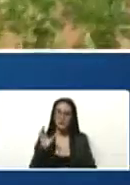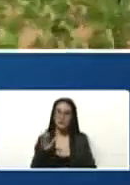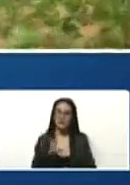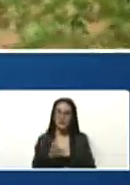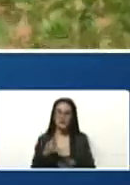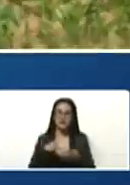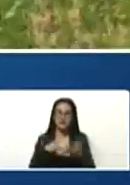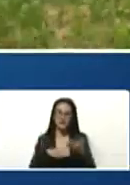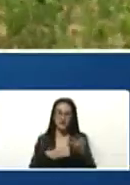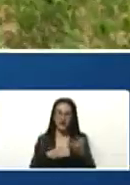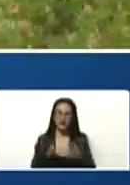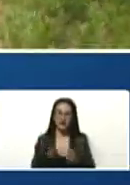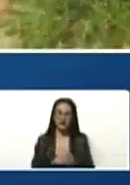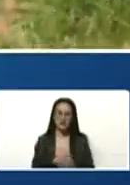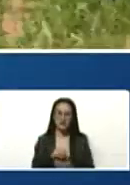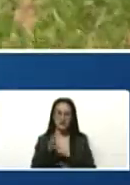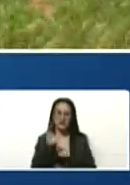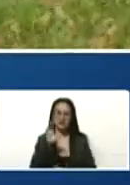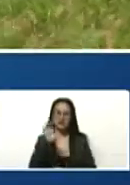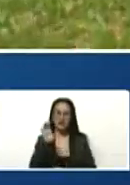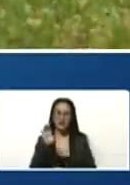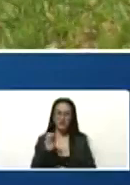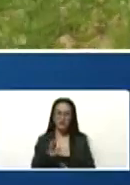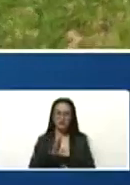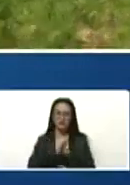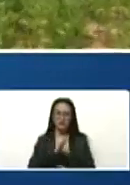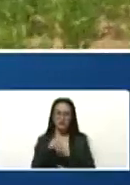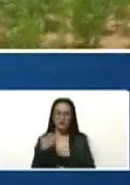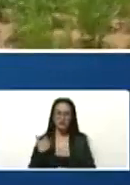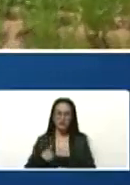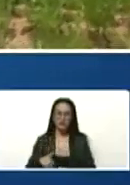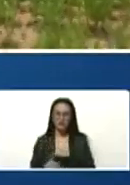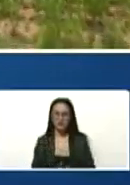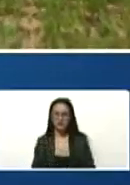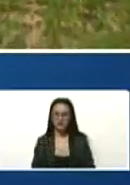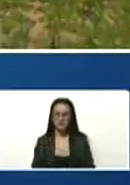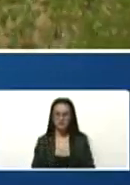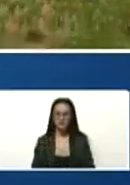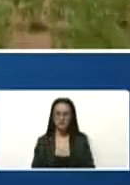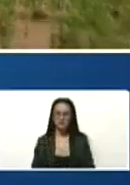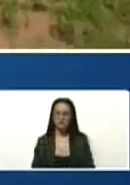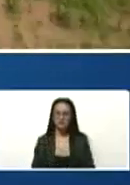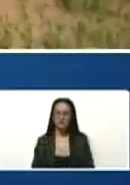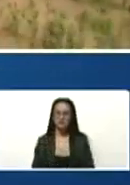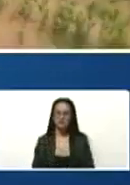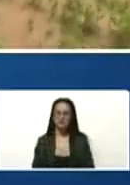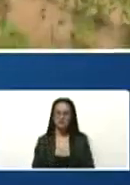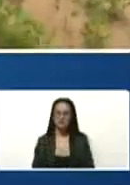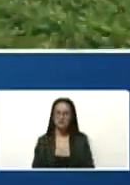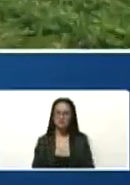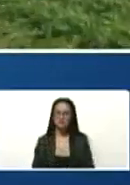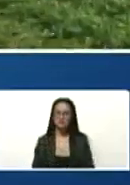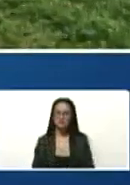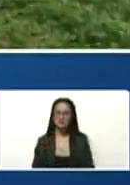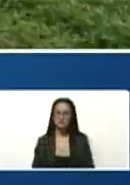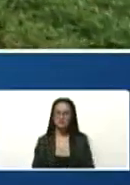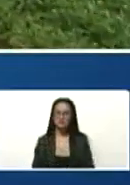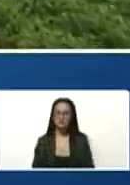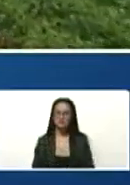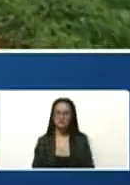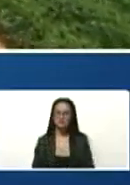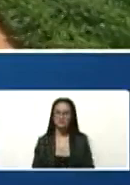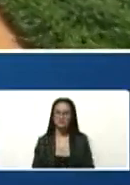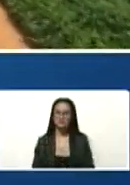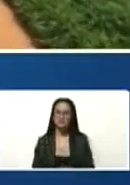Chaguarama, lugar que conozco, estuvo en Valle de la Pascua, San Juan, Tucupido,